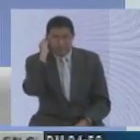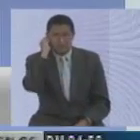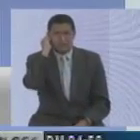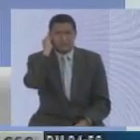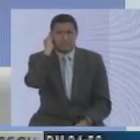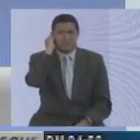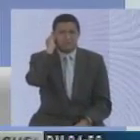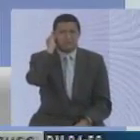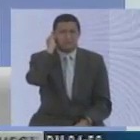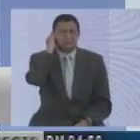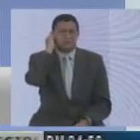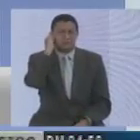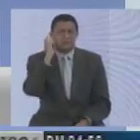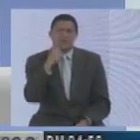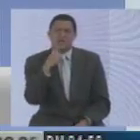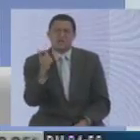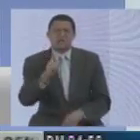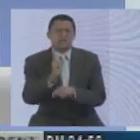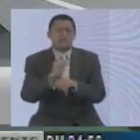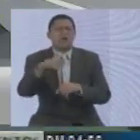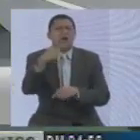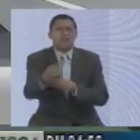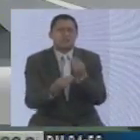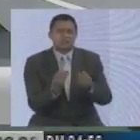lesión que debe hacer inmediatamente